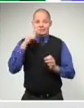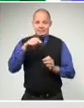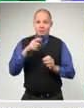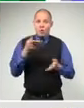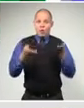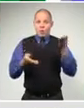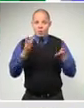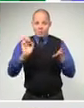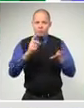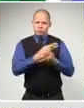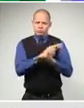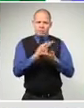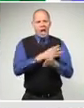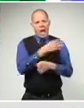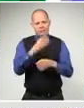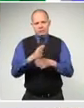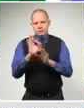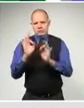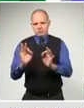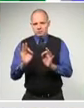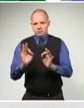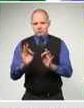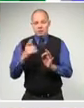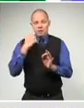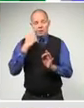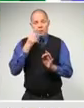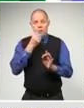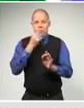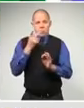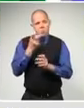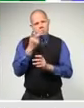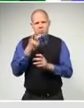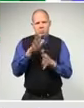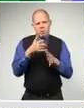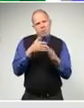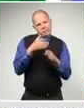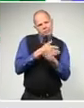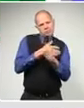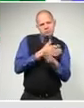15 días, pudiéramos decir, y tal vez un poquito más.